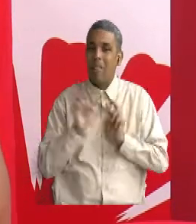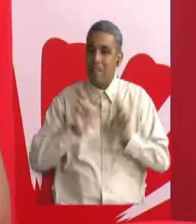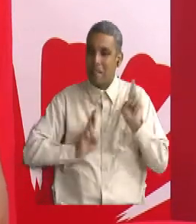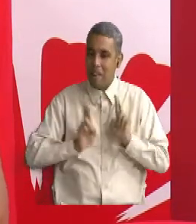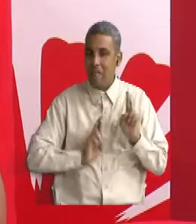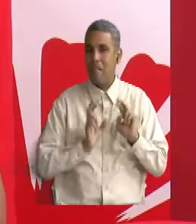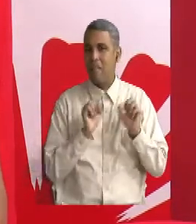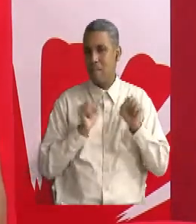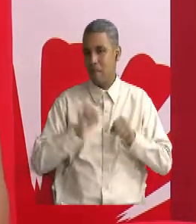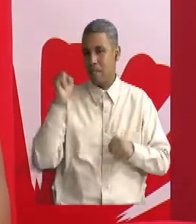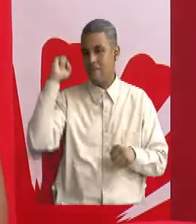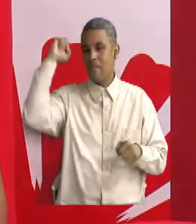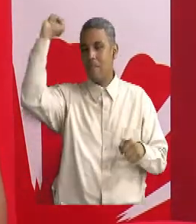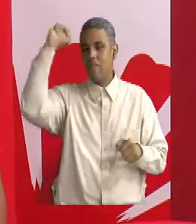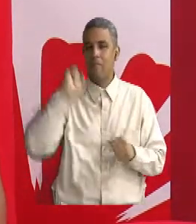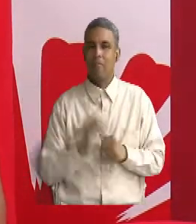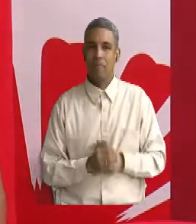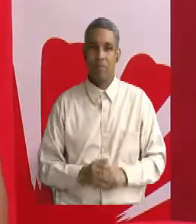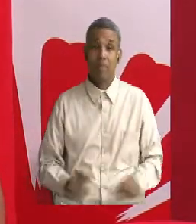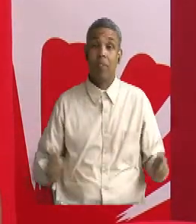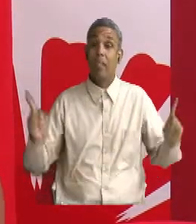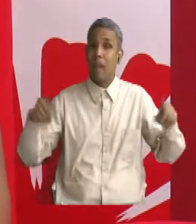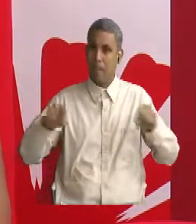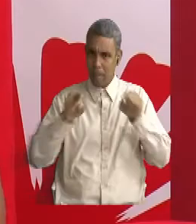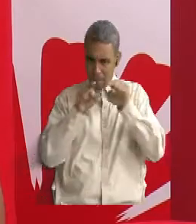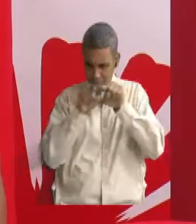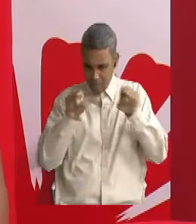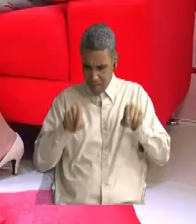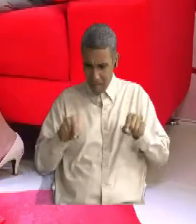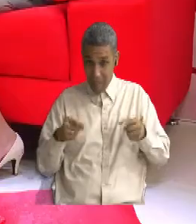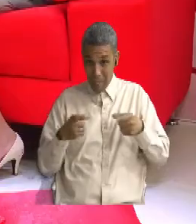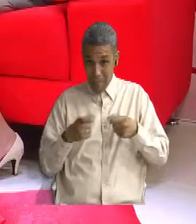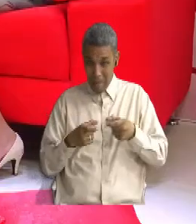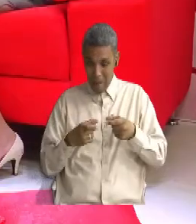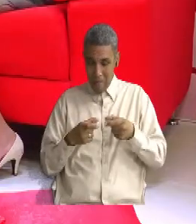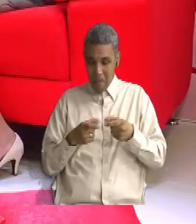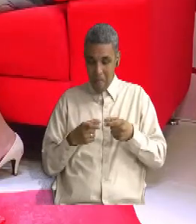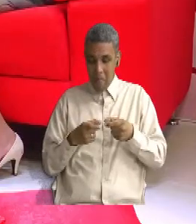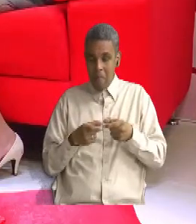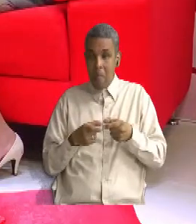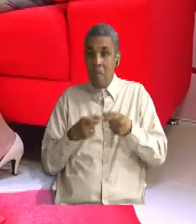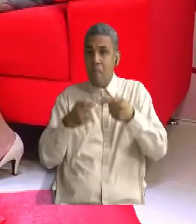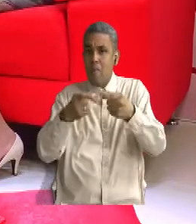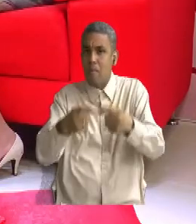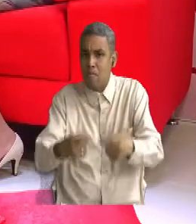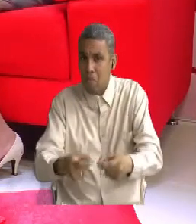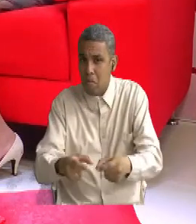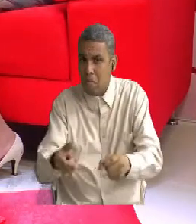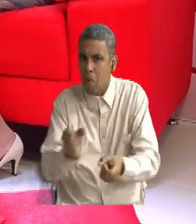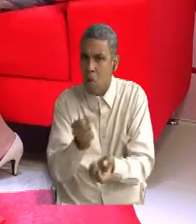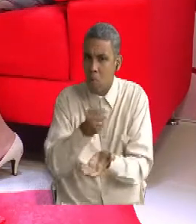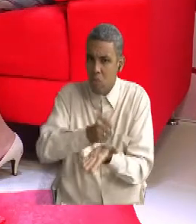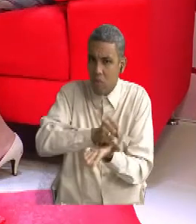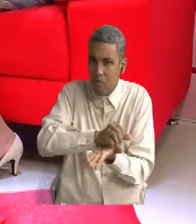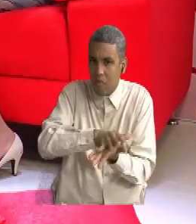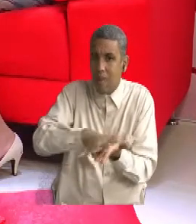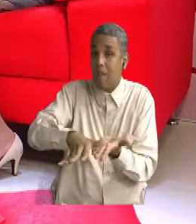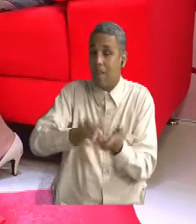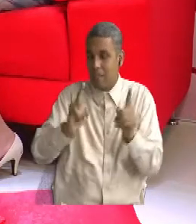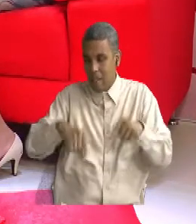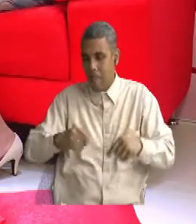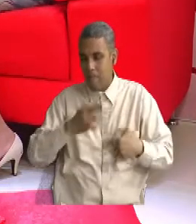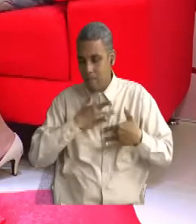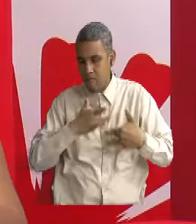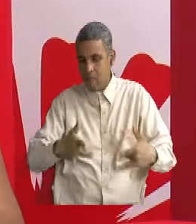patrocinando el evento. También se van a regalar bonos. Sí, vamos a tener bonos. Bueno, Jenny, ¿cuál es la importancia de vincularnos